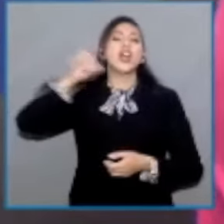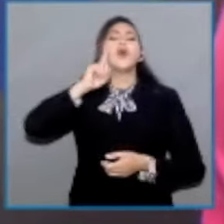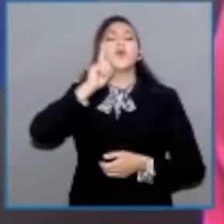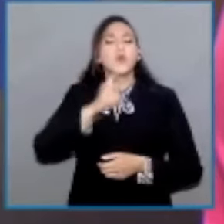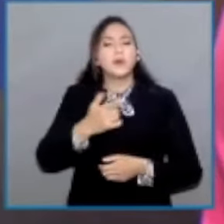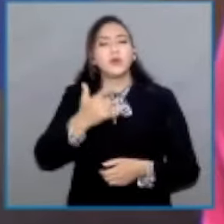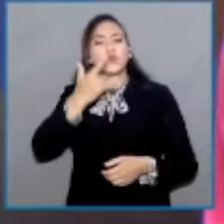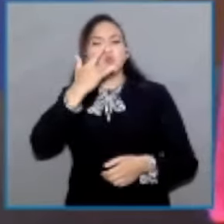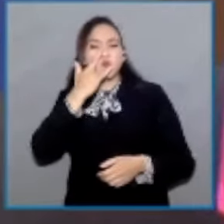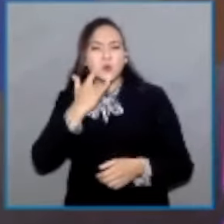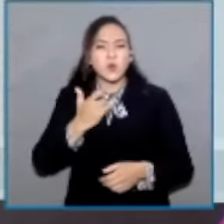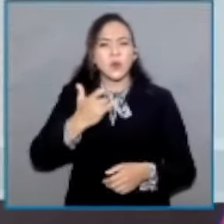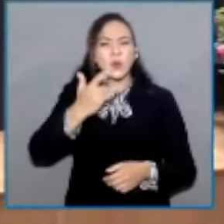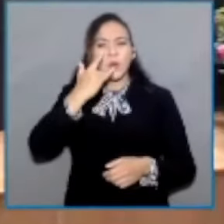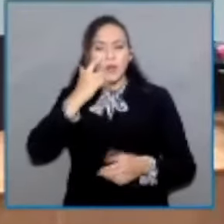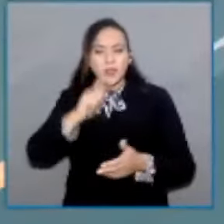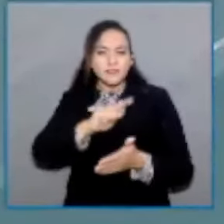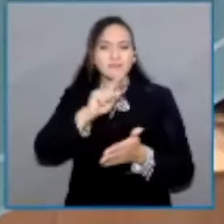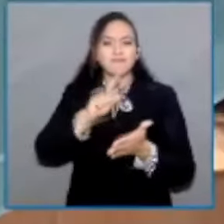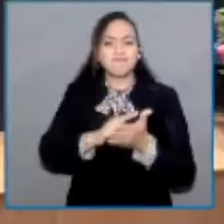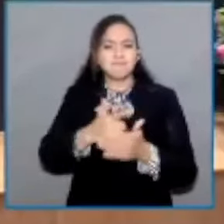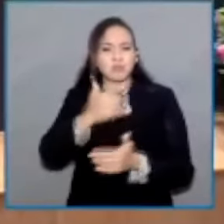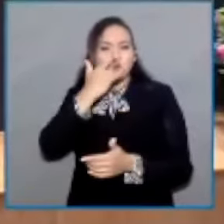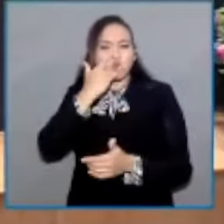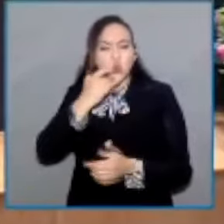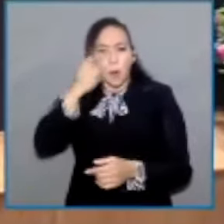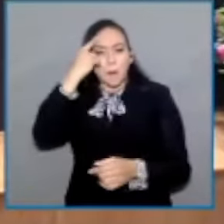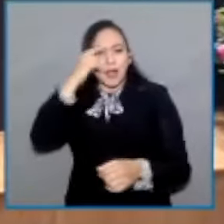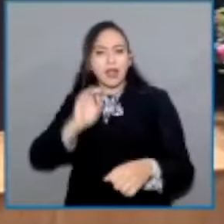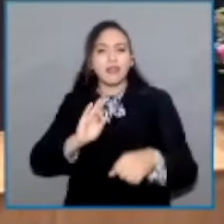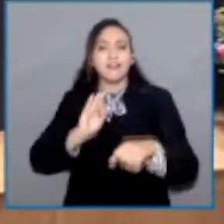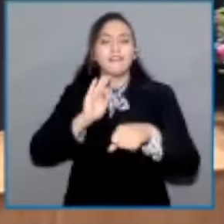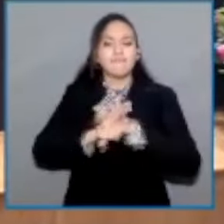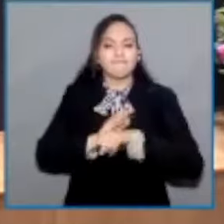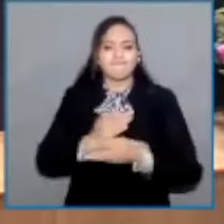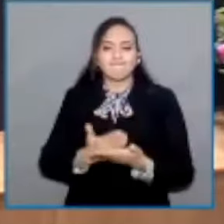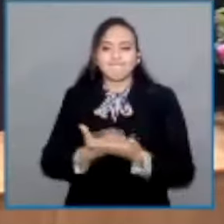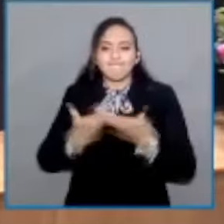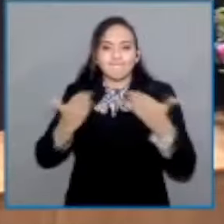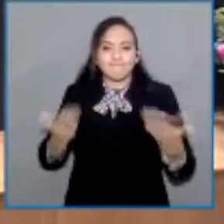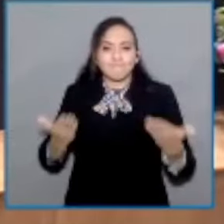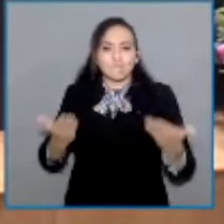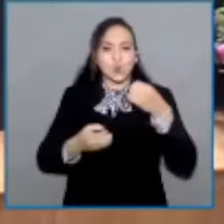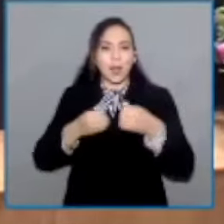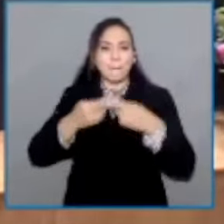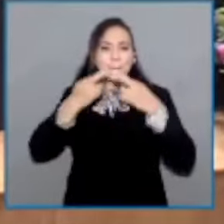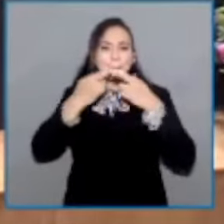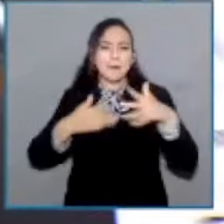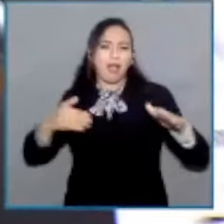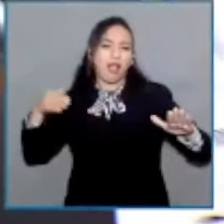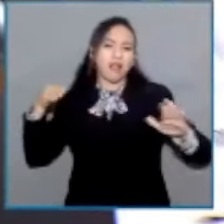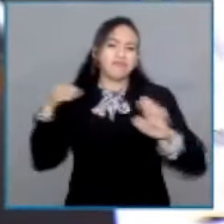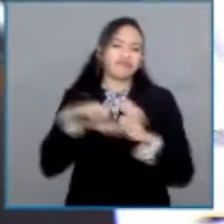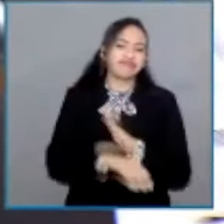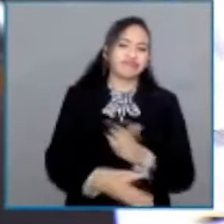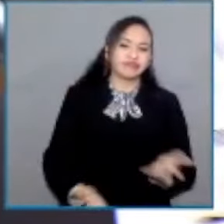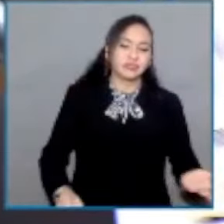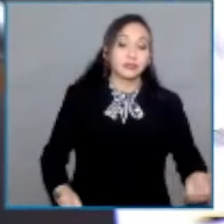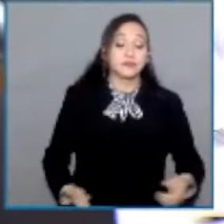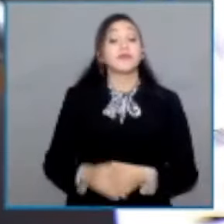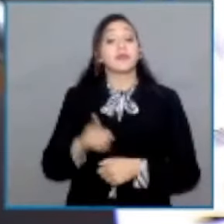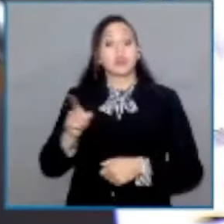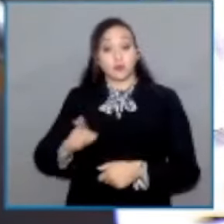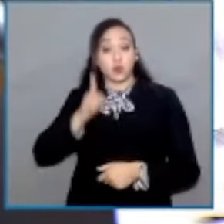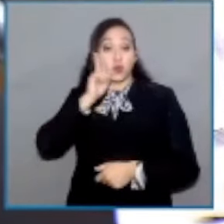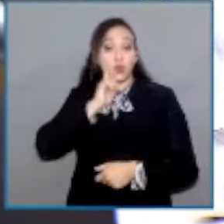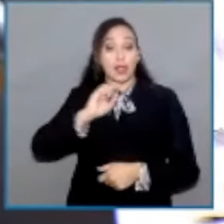razón sin ser atacadas. La presidenta de la Asociación Mexicana de Juzgadoras, María Emilia Molina de la Puente, por